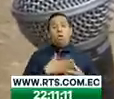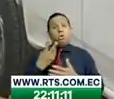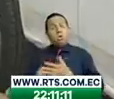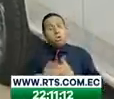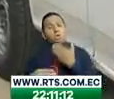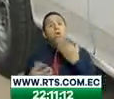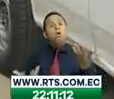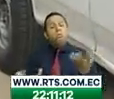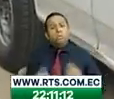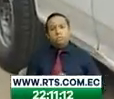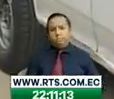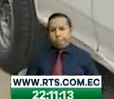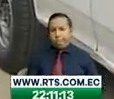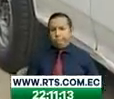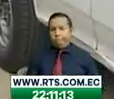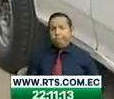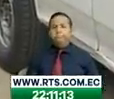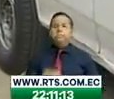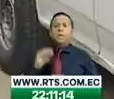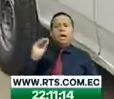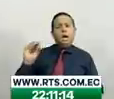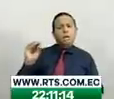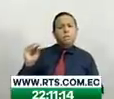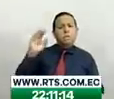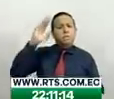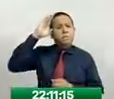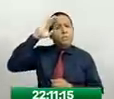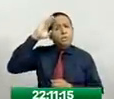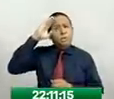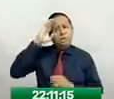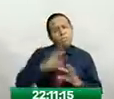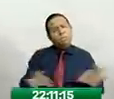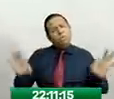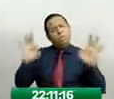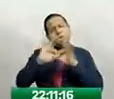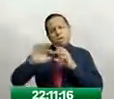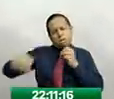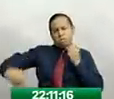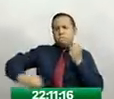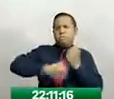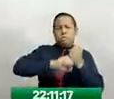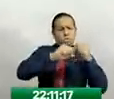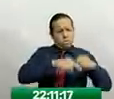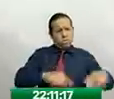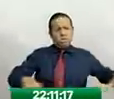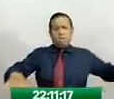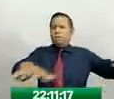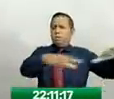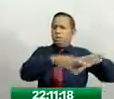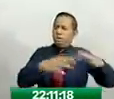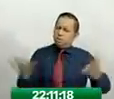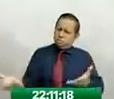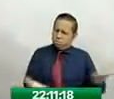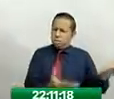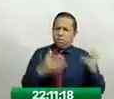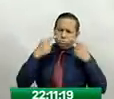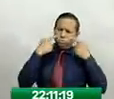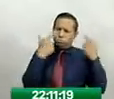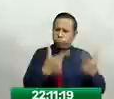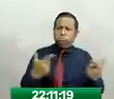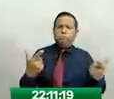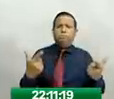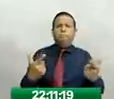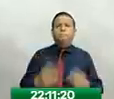perjudicados. Y otra vez el llamado a la policía a reforzar la seguridad en este populoso sector de la urbe porteña,